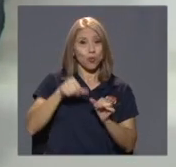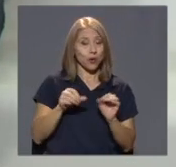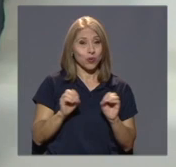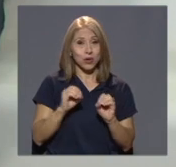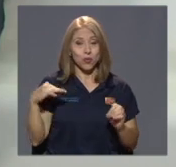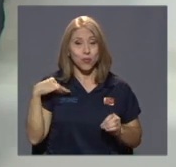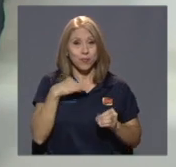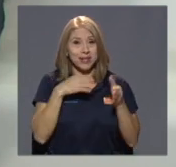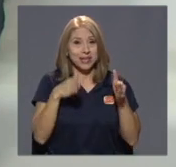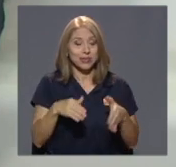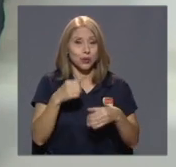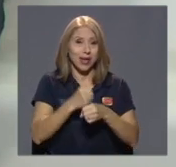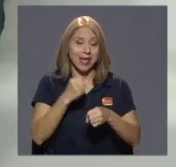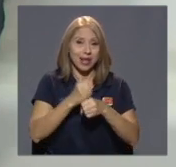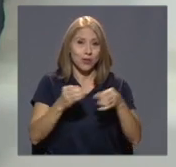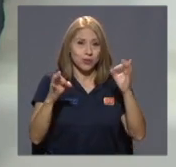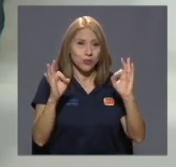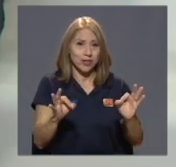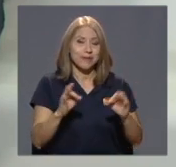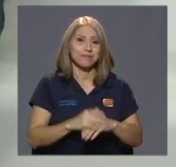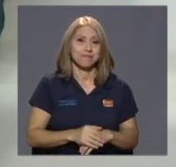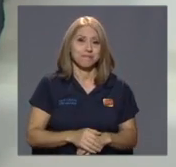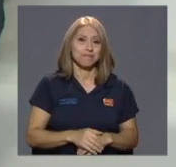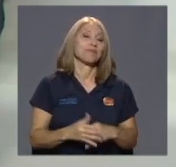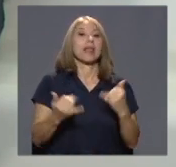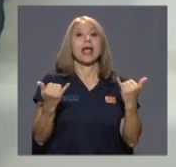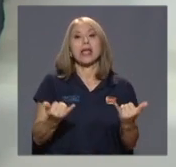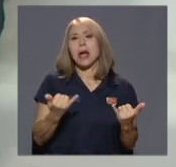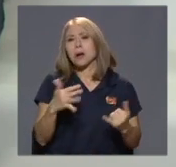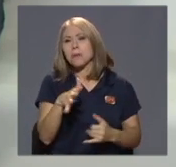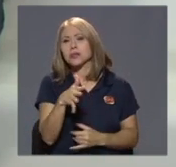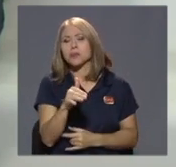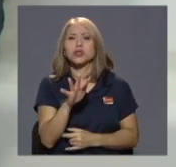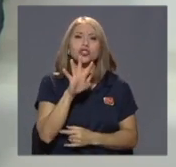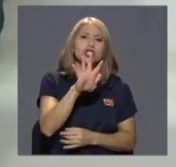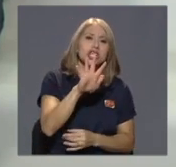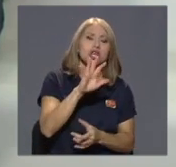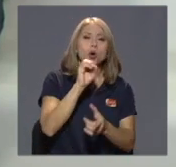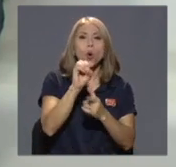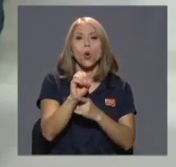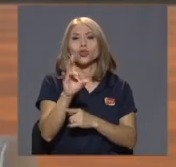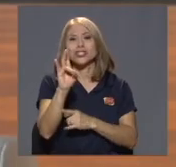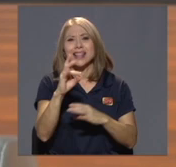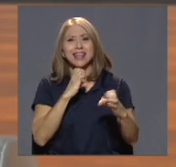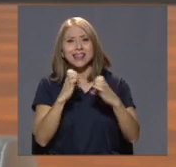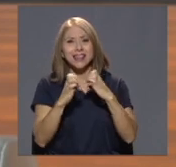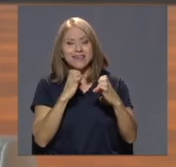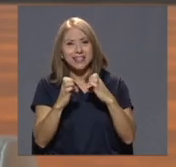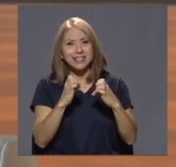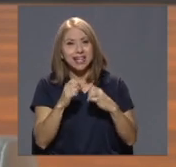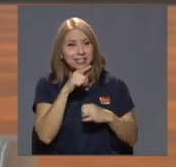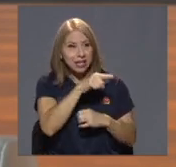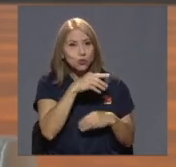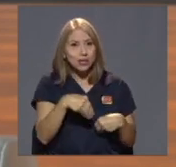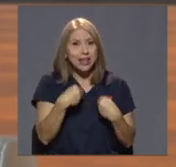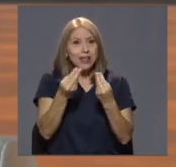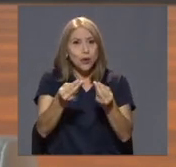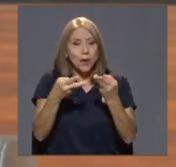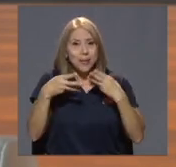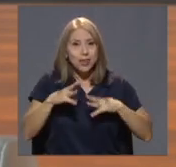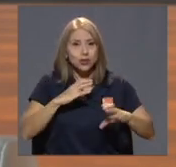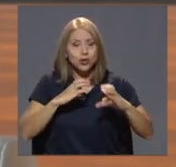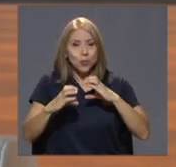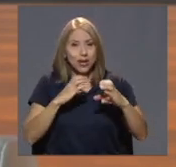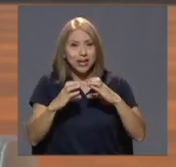Y sobre todo en estas, alrededor como de 5 o 7 entrevistas que pude leerle, que dio a medios de comunicación, y en otras que le seguí ya más